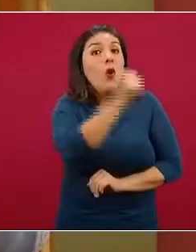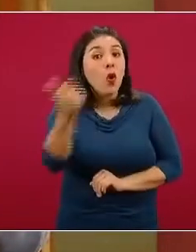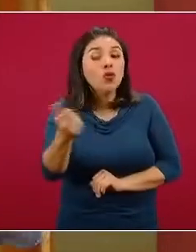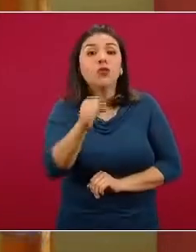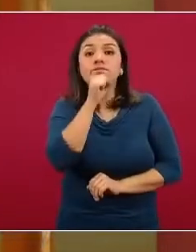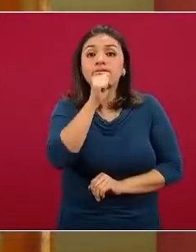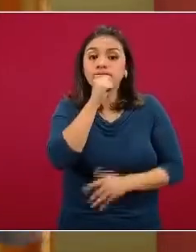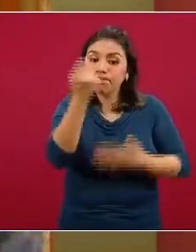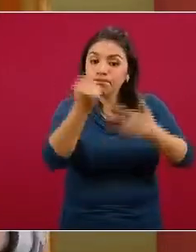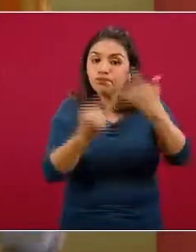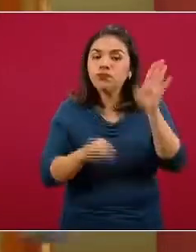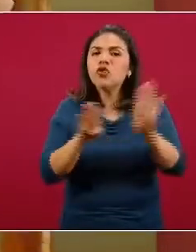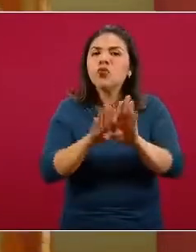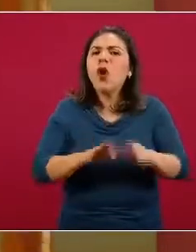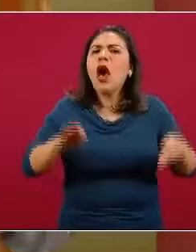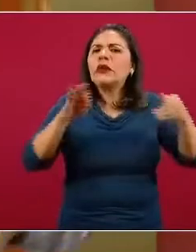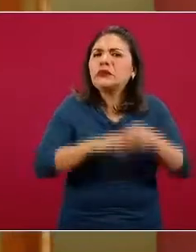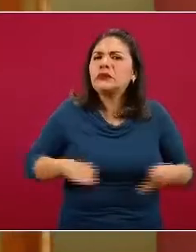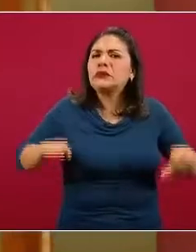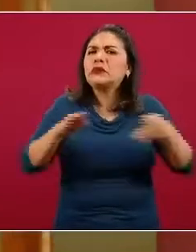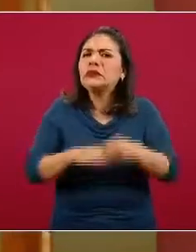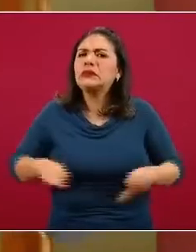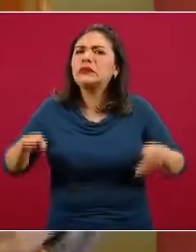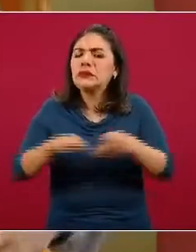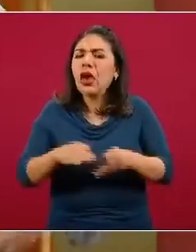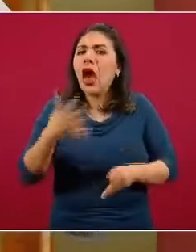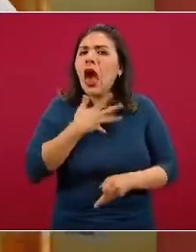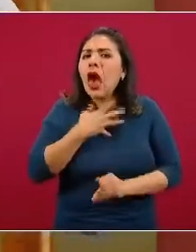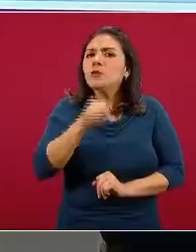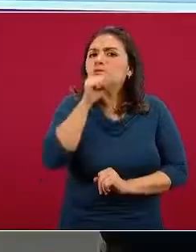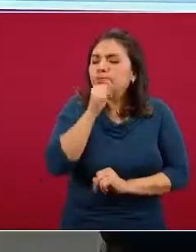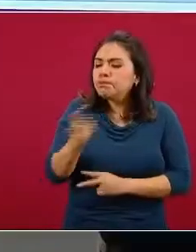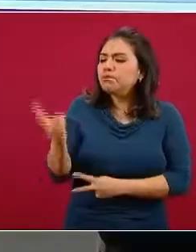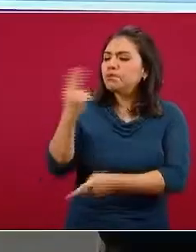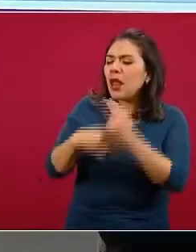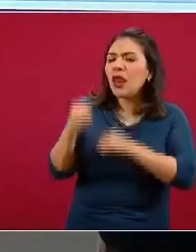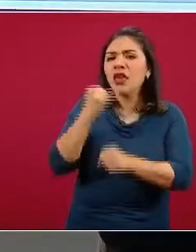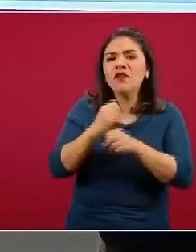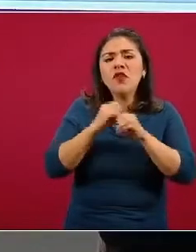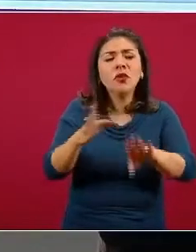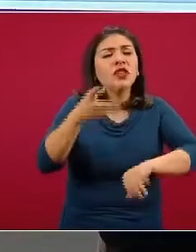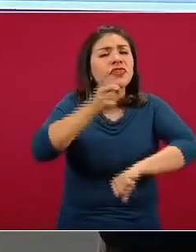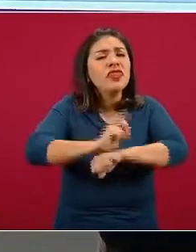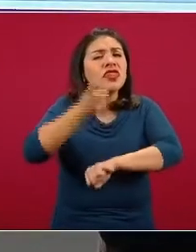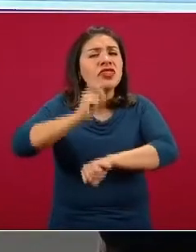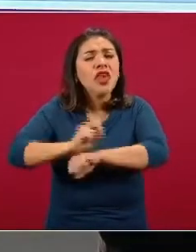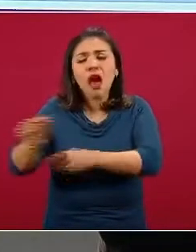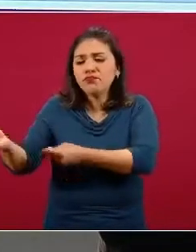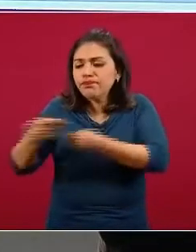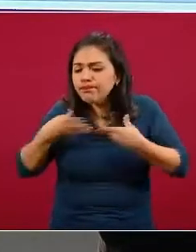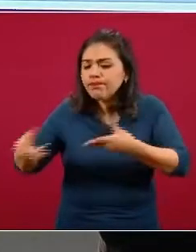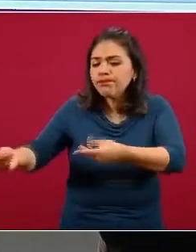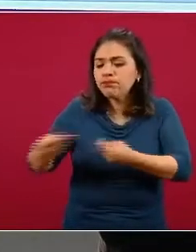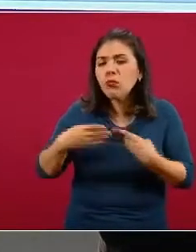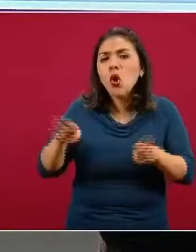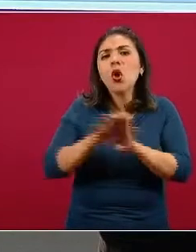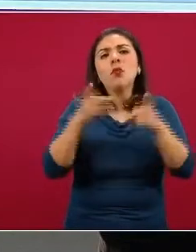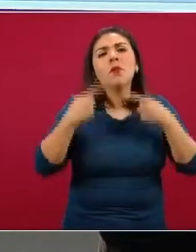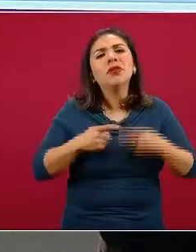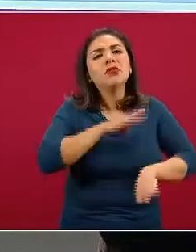de indicadores como son las incidencias que van llegando, los datos todos los días, la